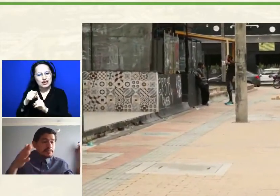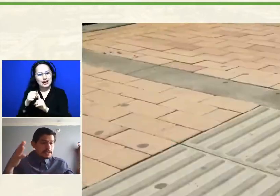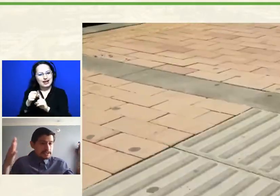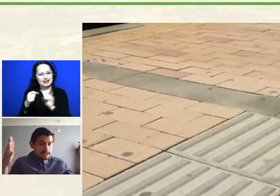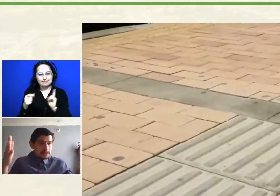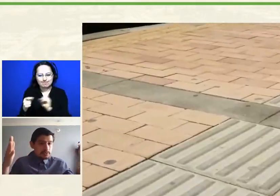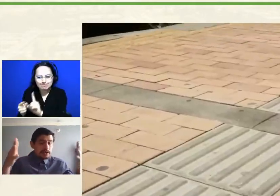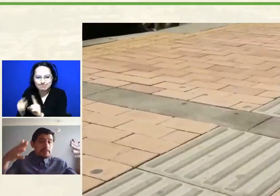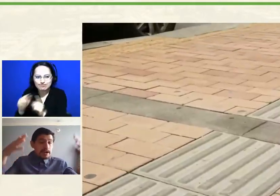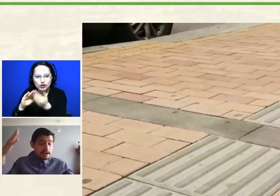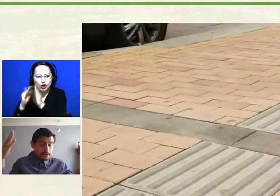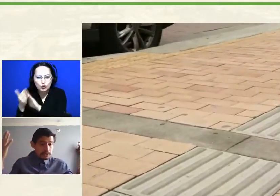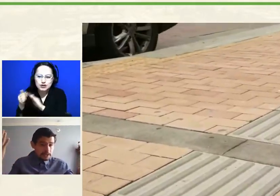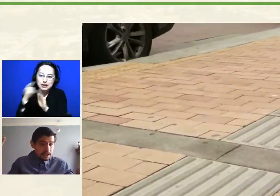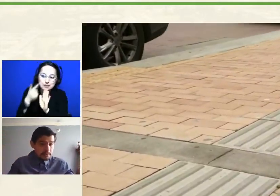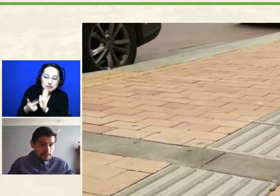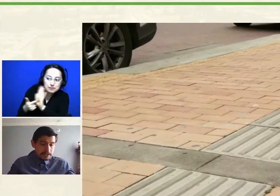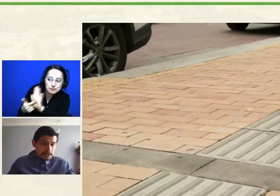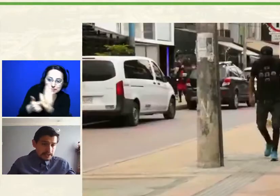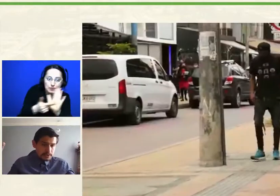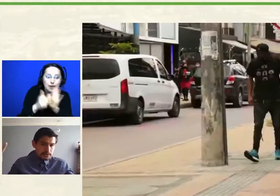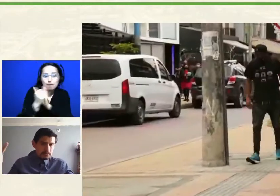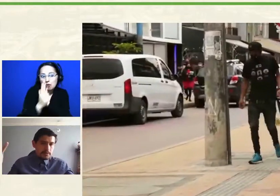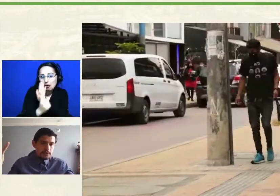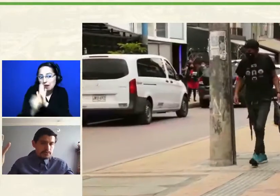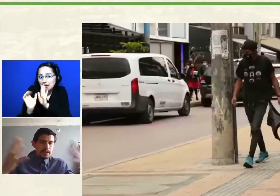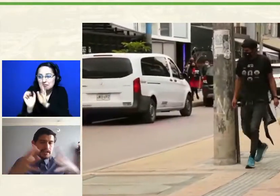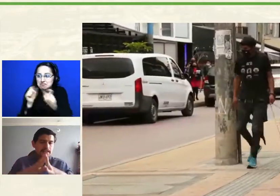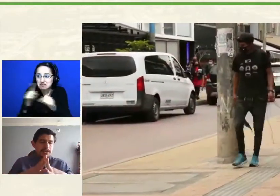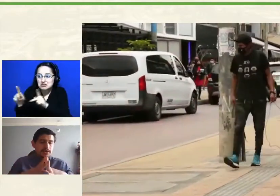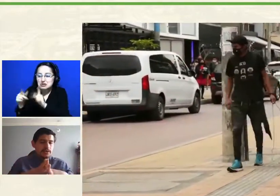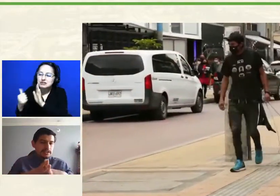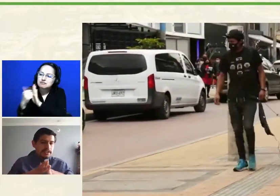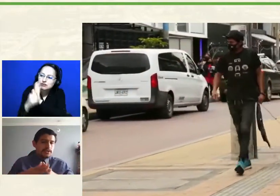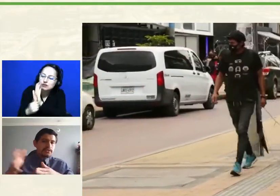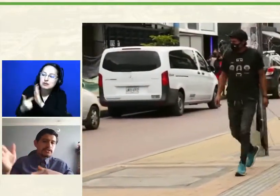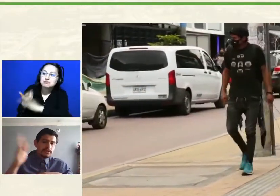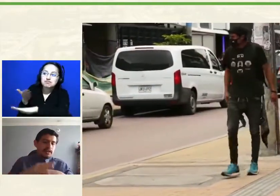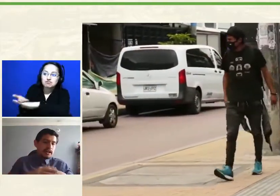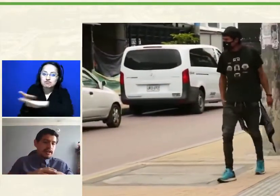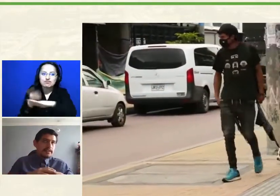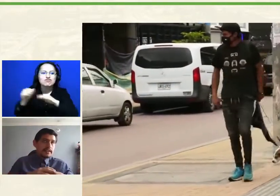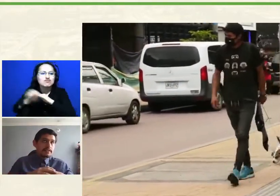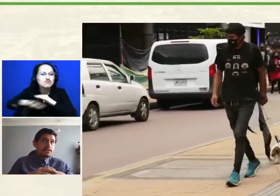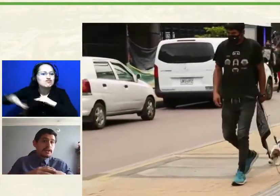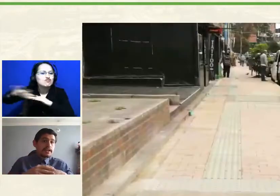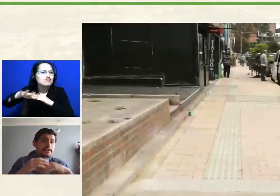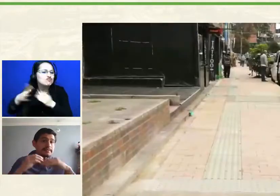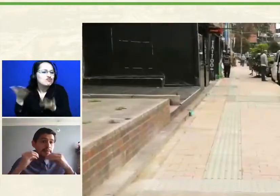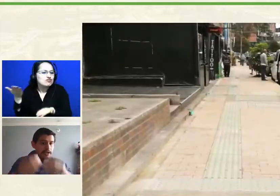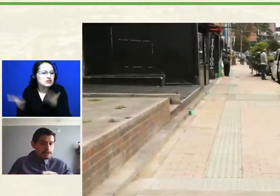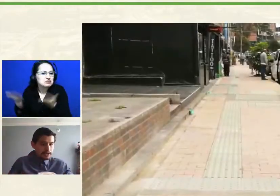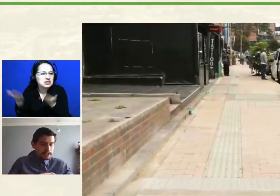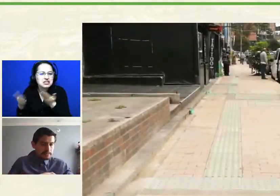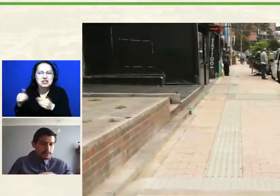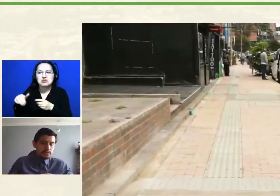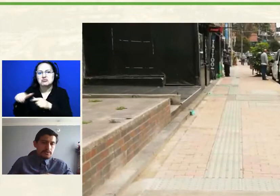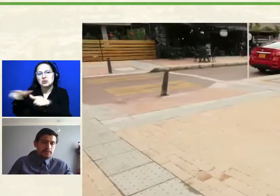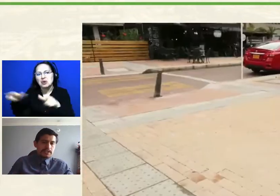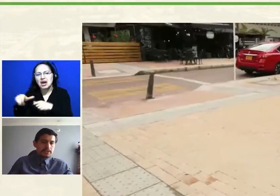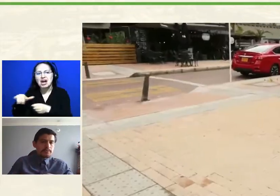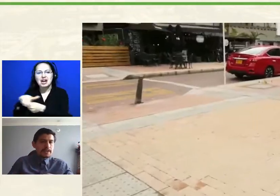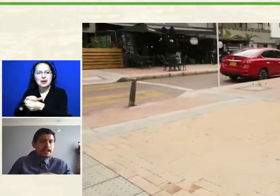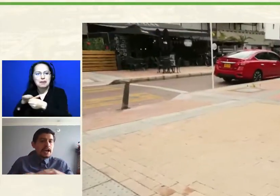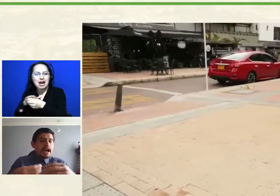e irle presentando el programa a la mayoría de población que nosotros podamos dentro de los territorios, dentro del barrio donde se postula